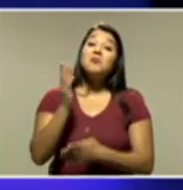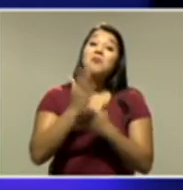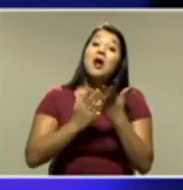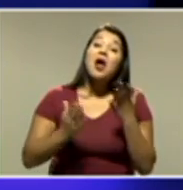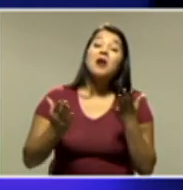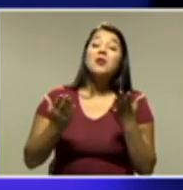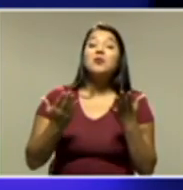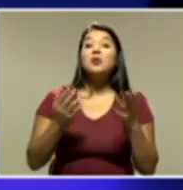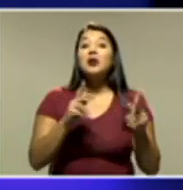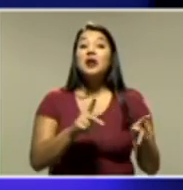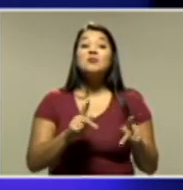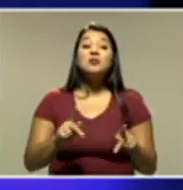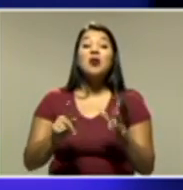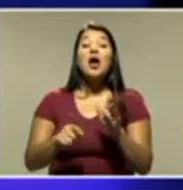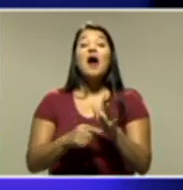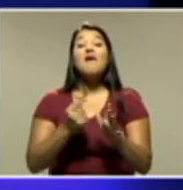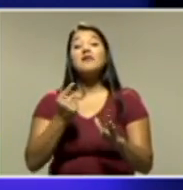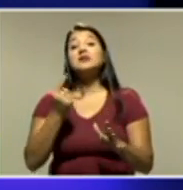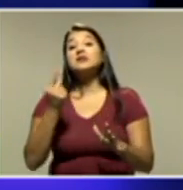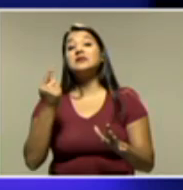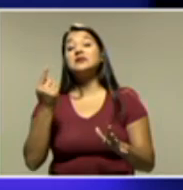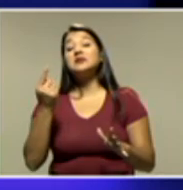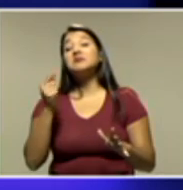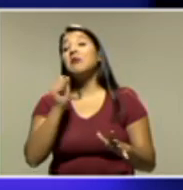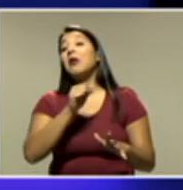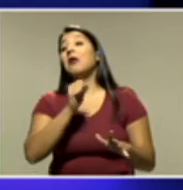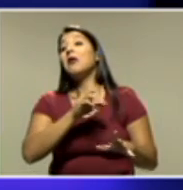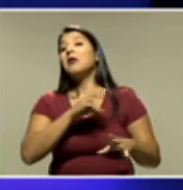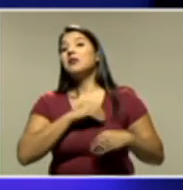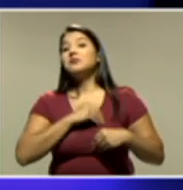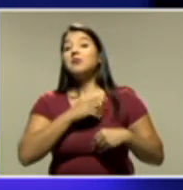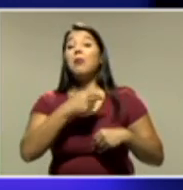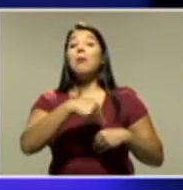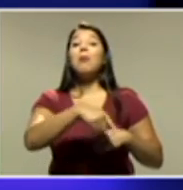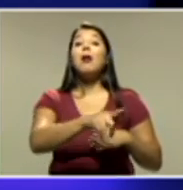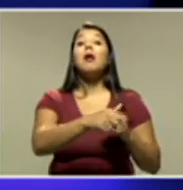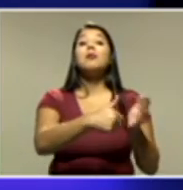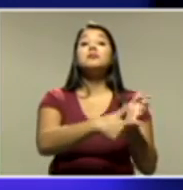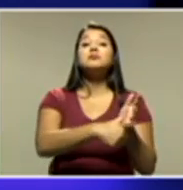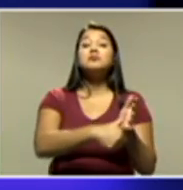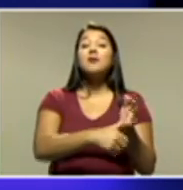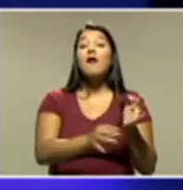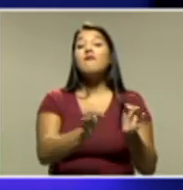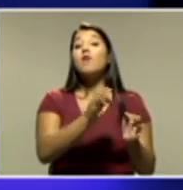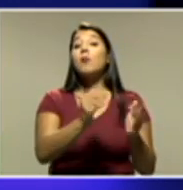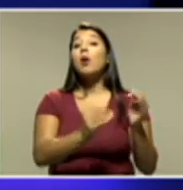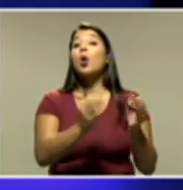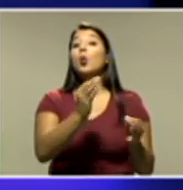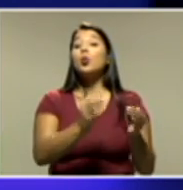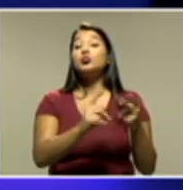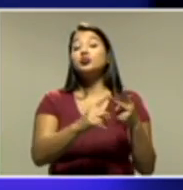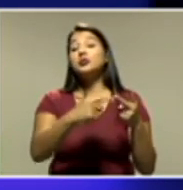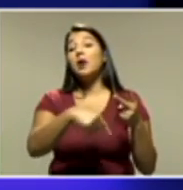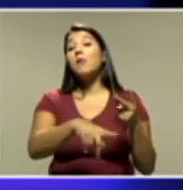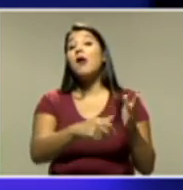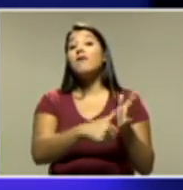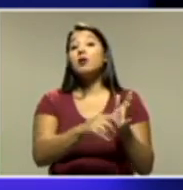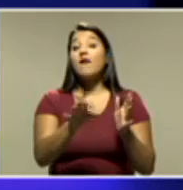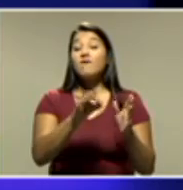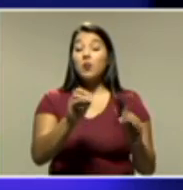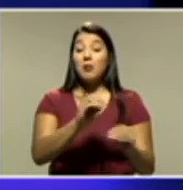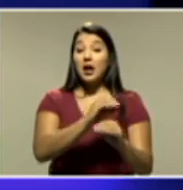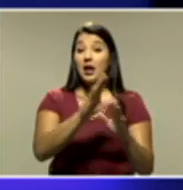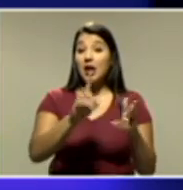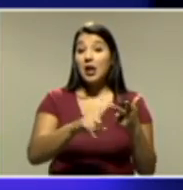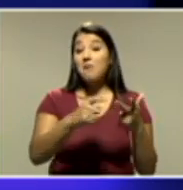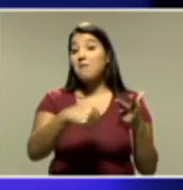da por un hecho, va a hacer una elección justa, va a ser una elección transparente, no va a